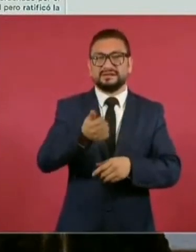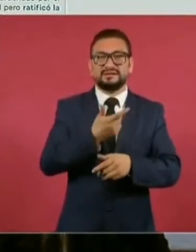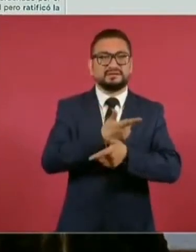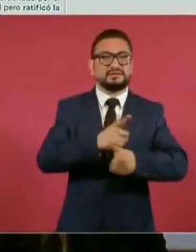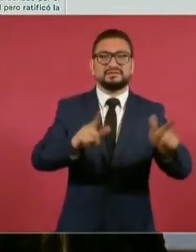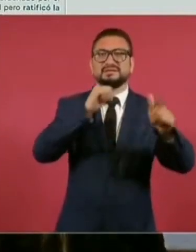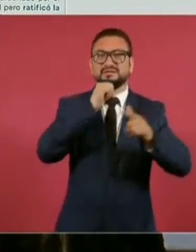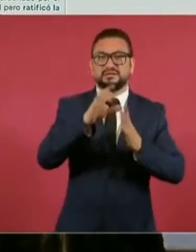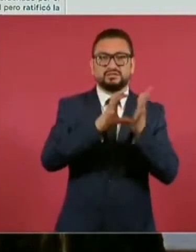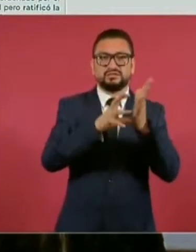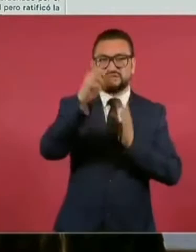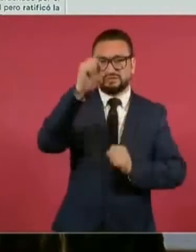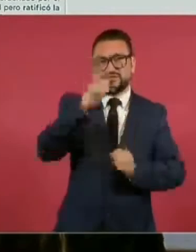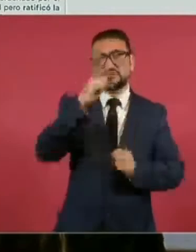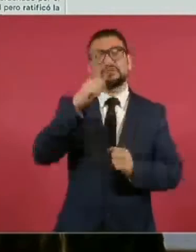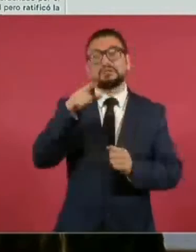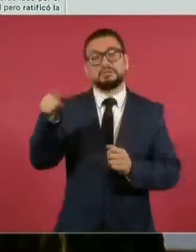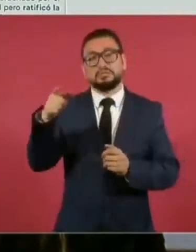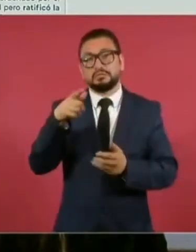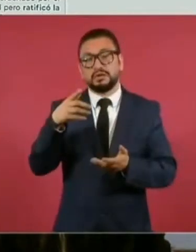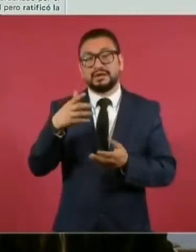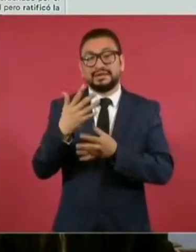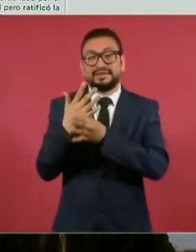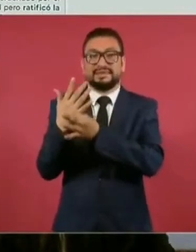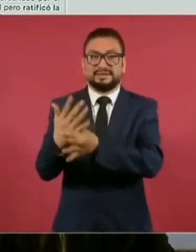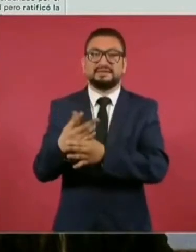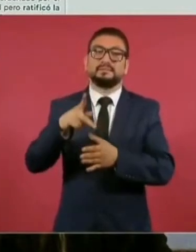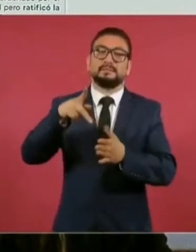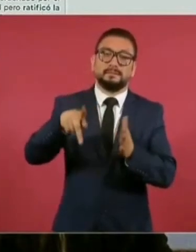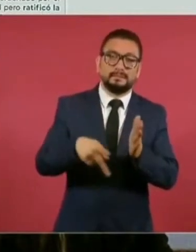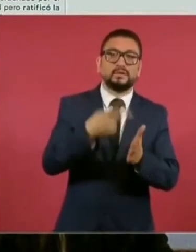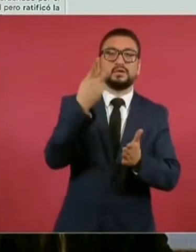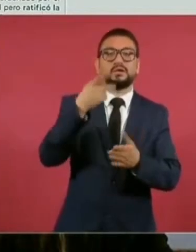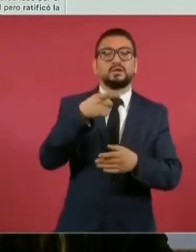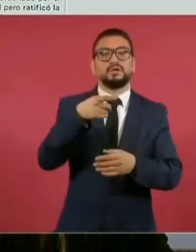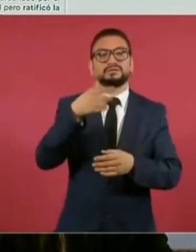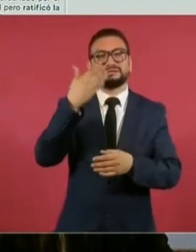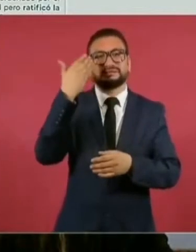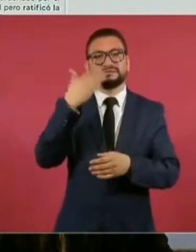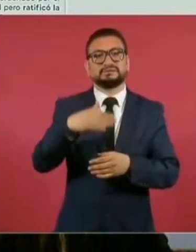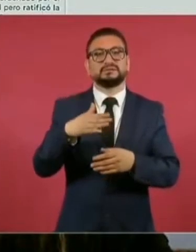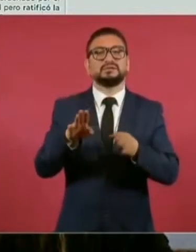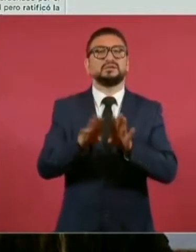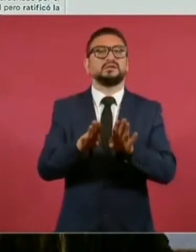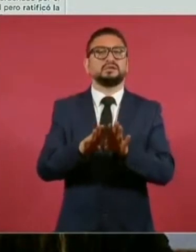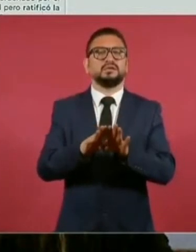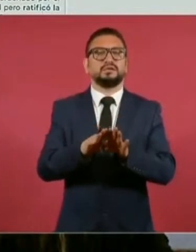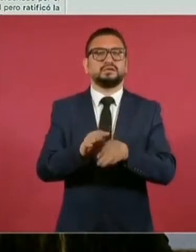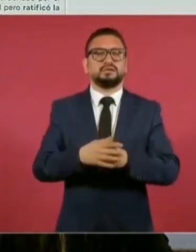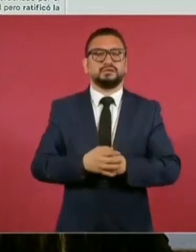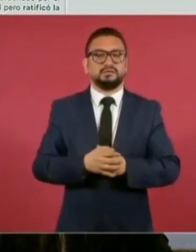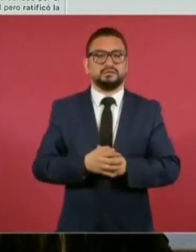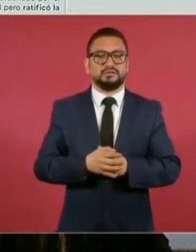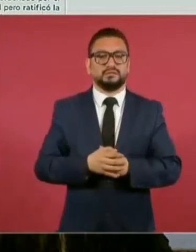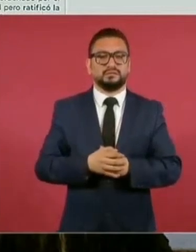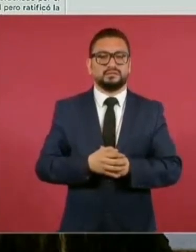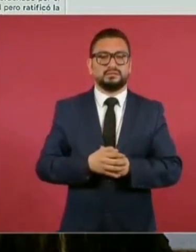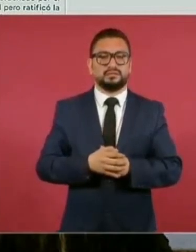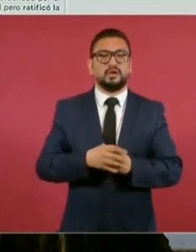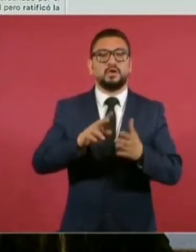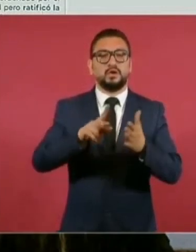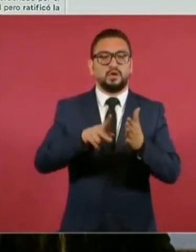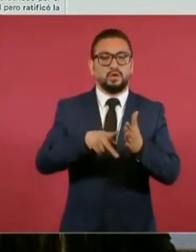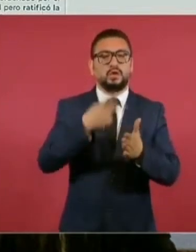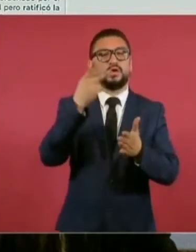derechos constitucionales, pero ratifica, a pesar de todo, el